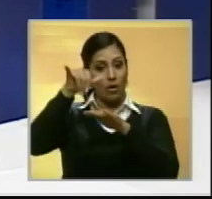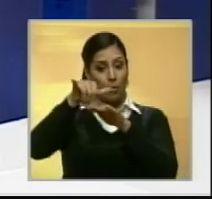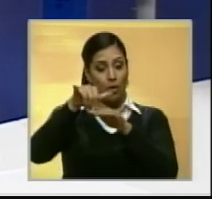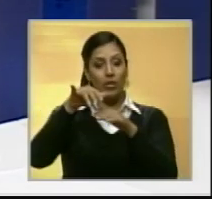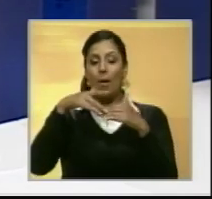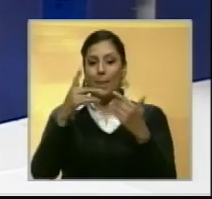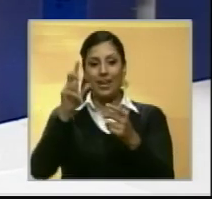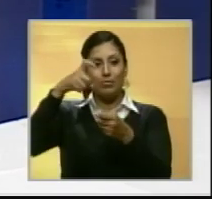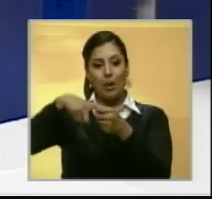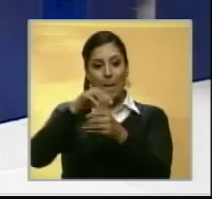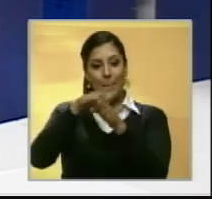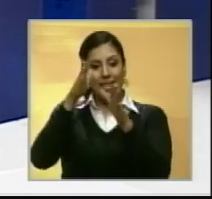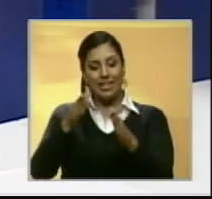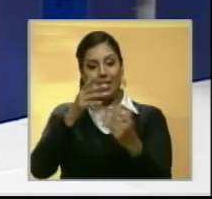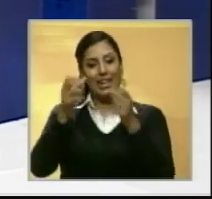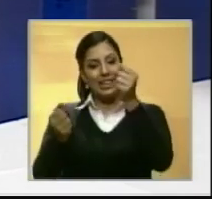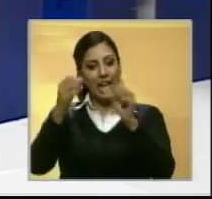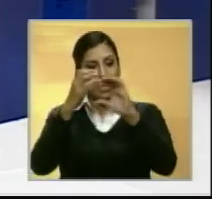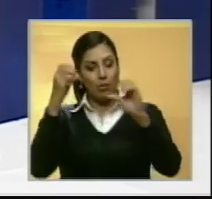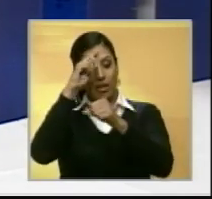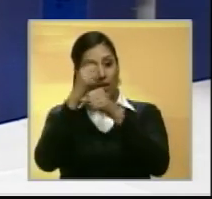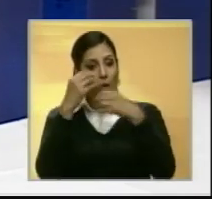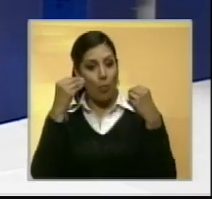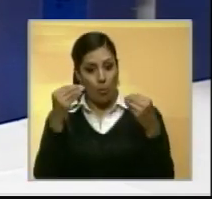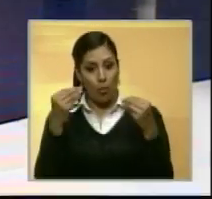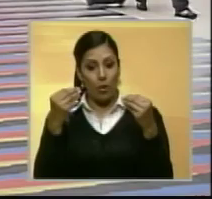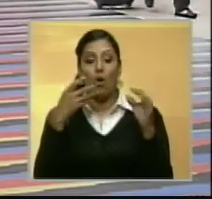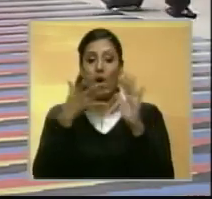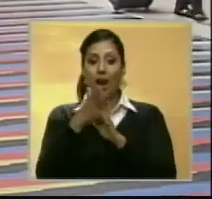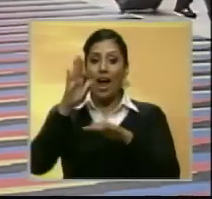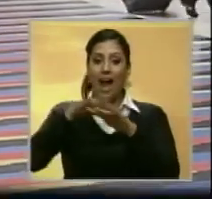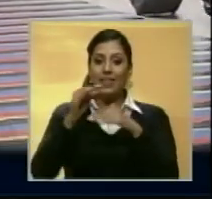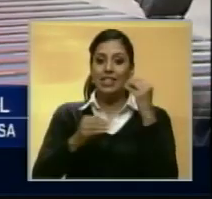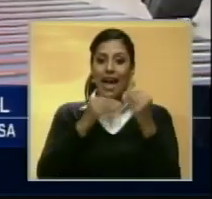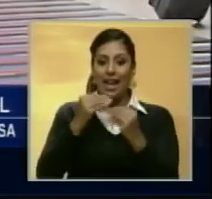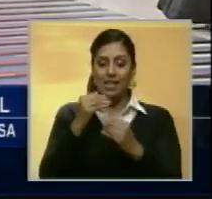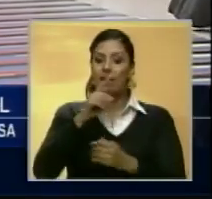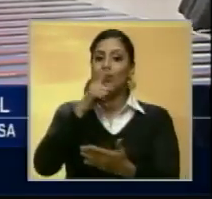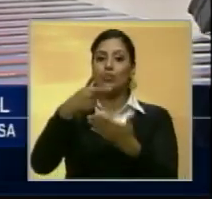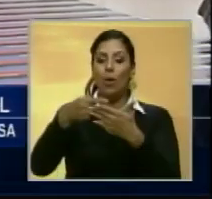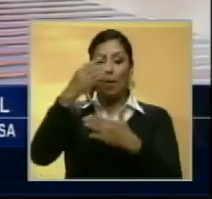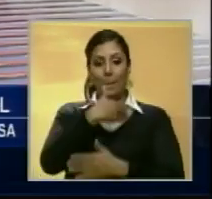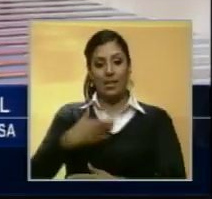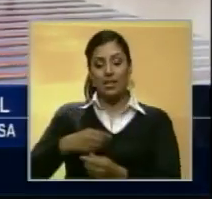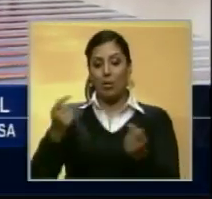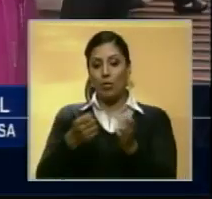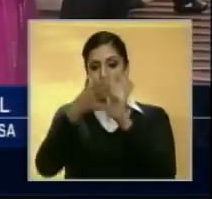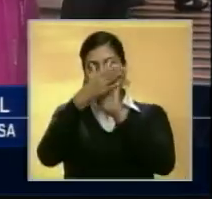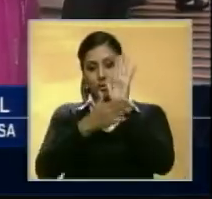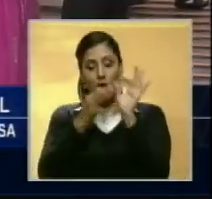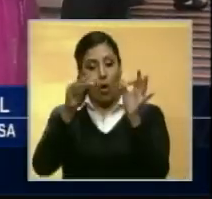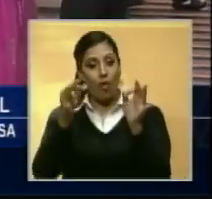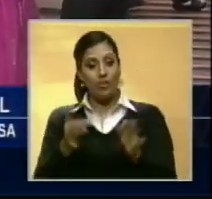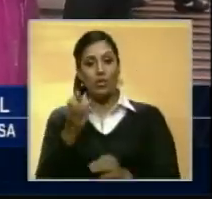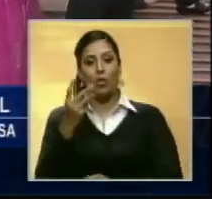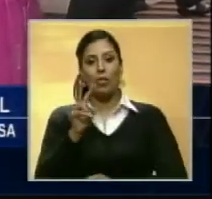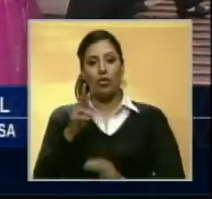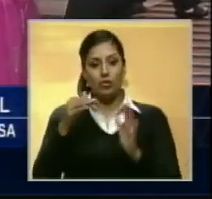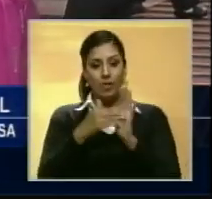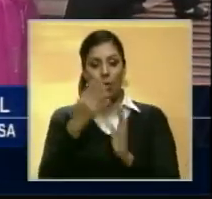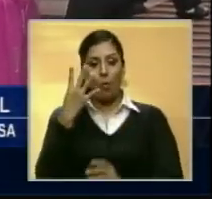BAER, adscrito al Ministerio para Transporte y Obras Públicas. El anuncio fue realizado por decreto presidencial y publicado en Gaceta Oficial número